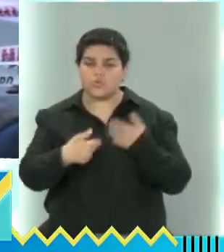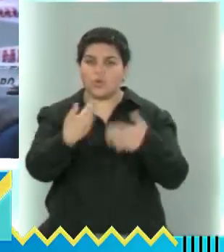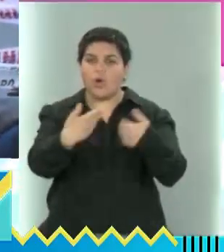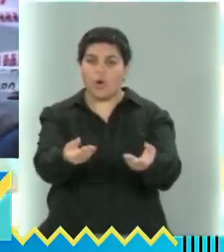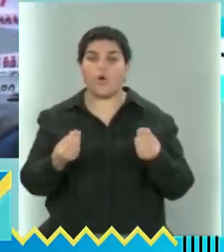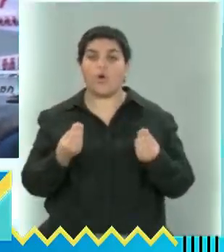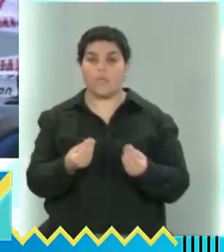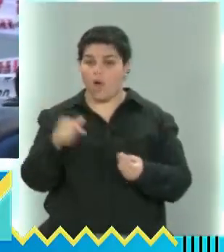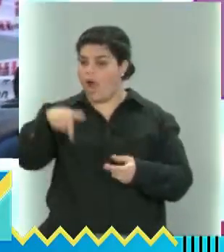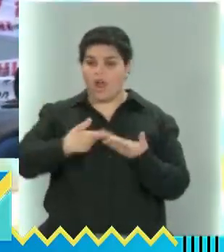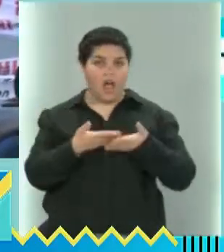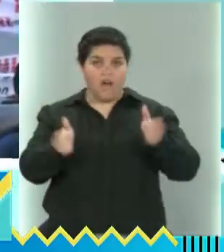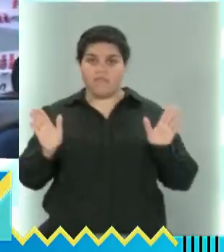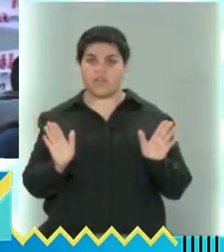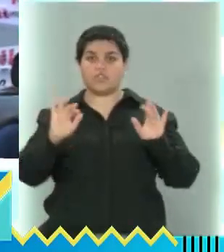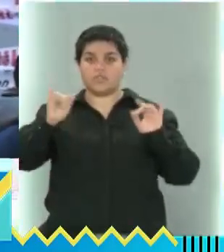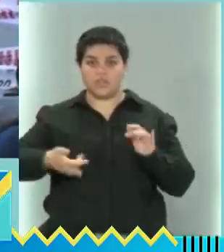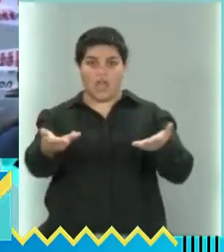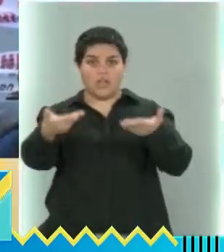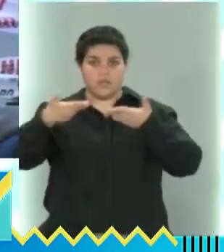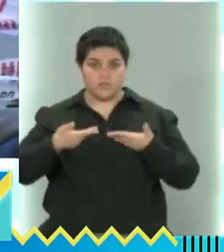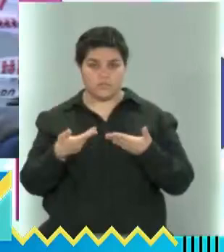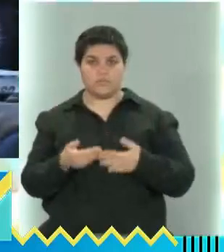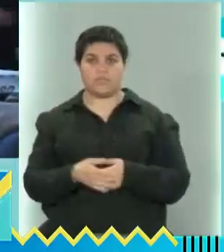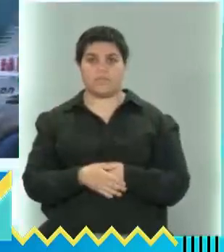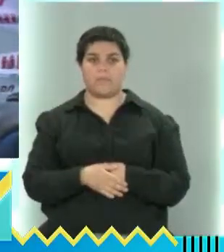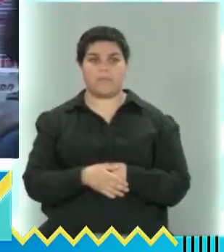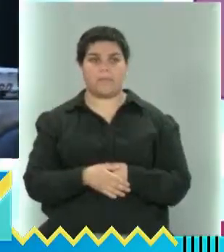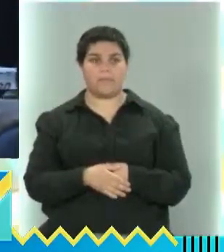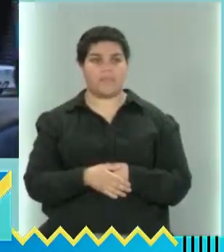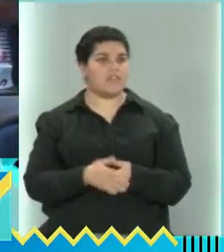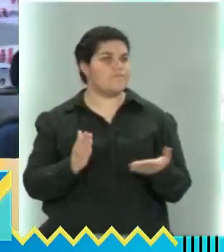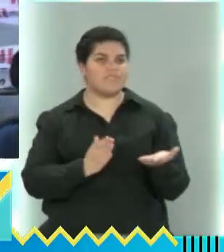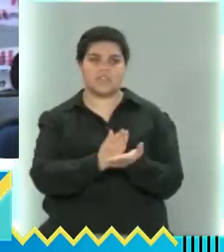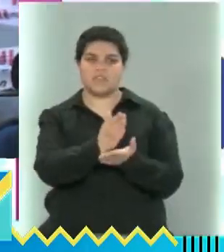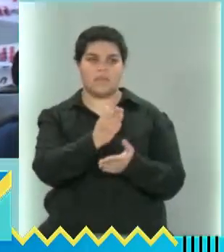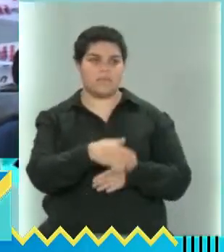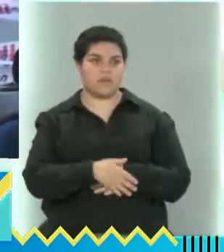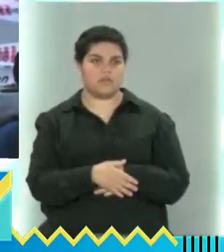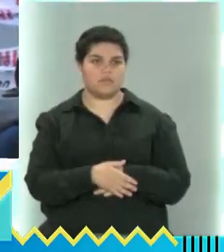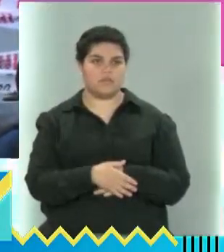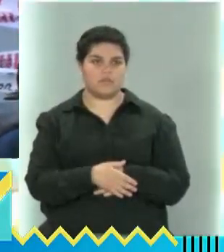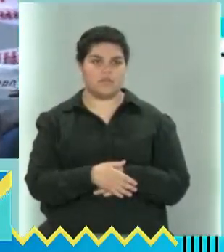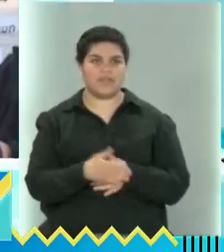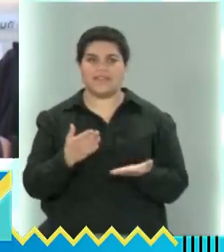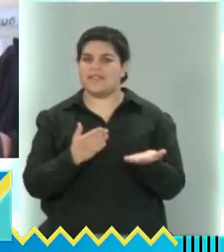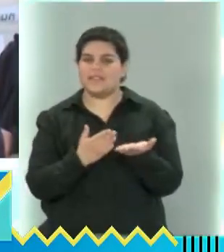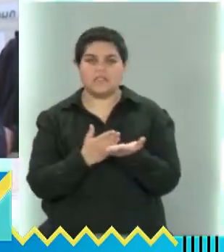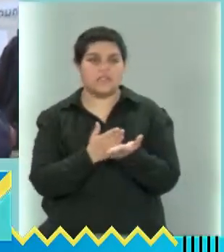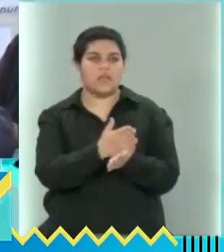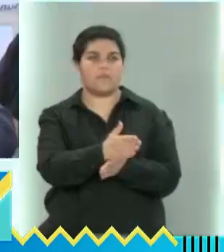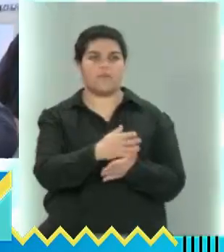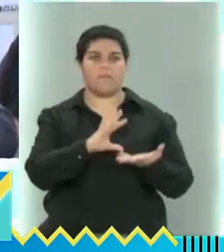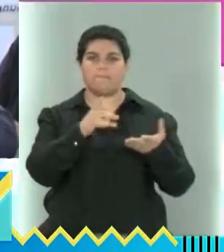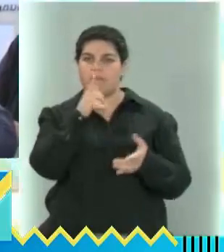las puertas están abiertas. Francesca, te quiero decir algo. Mira, instancia. ¿Sabés qué? Siempre se nos trata de colocar a los papás como en una vereda